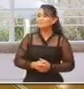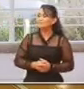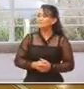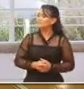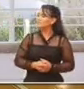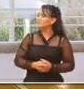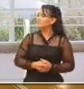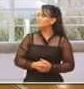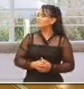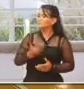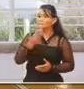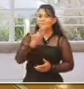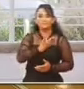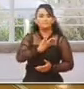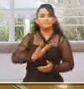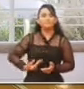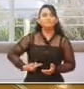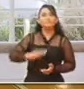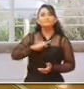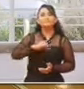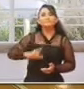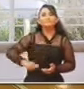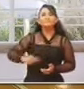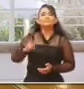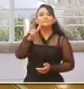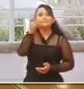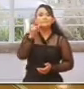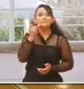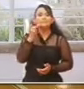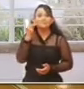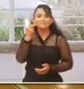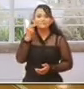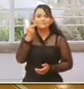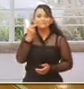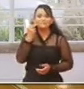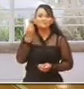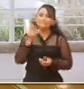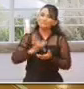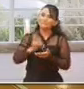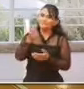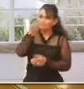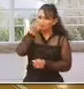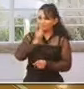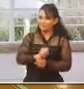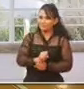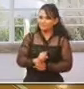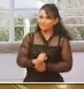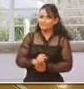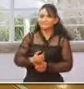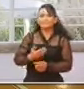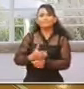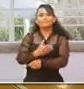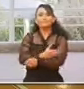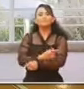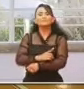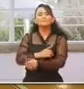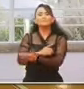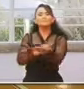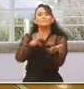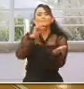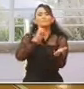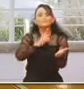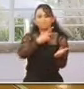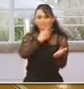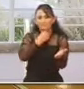Tiene el uso de la voz el presidente municipal, Luis Bernardo Nava. Muchas gracias, secretario. Compañeras y compañeros, justo el día